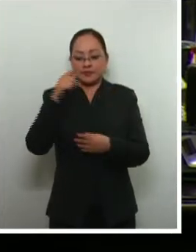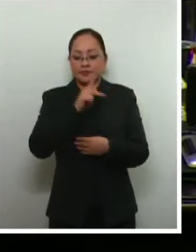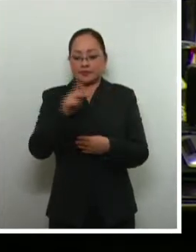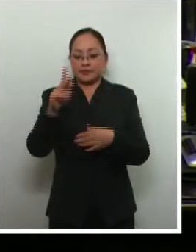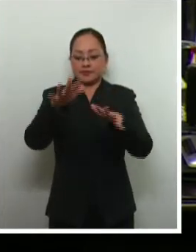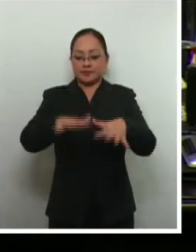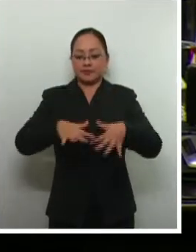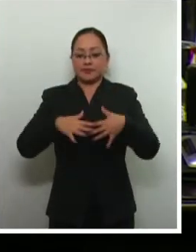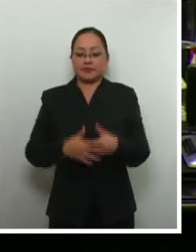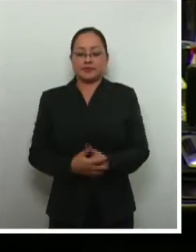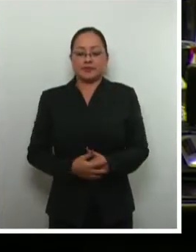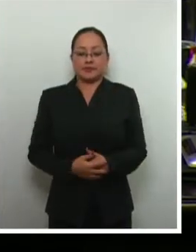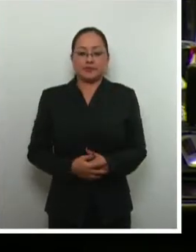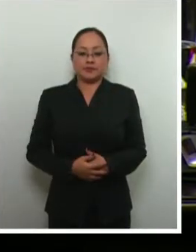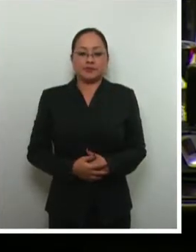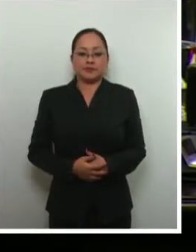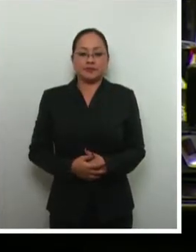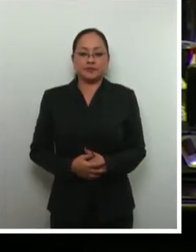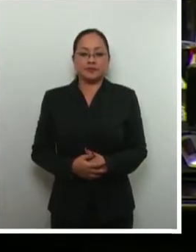Pleno.